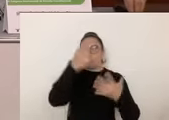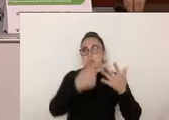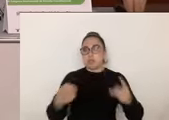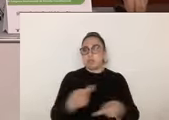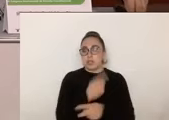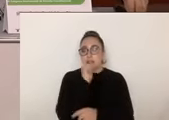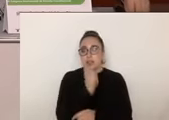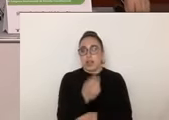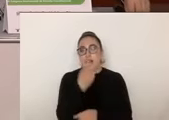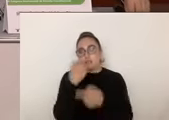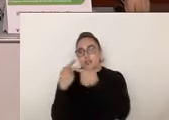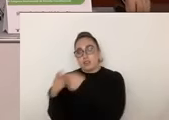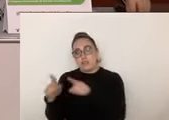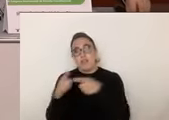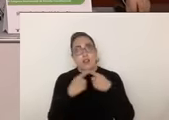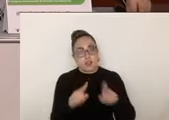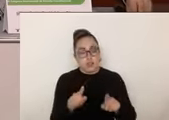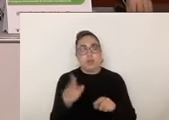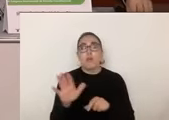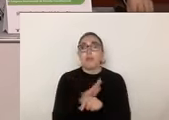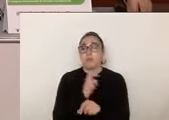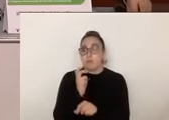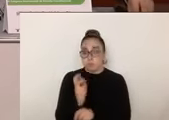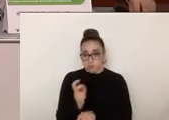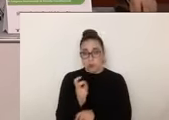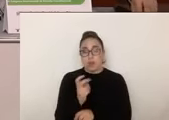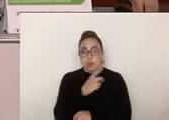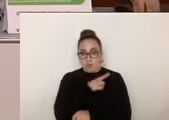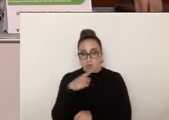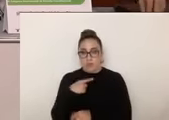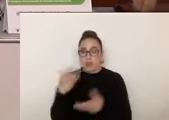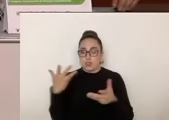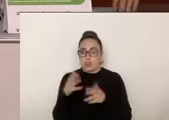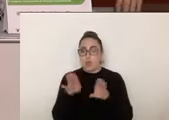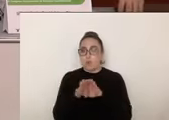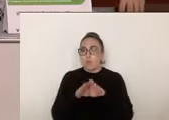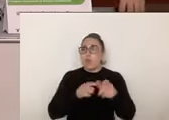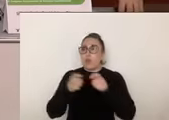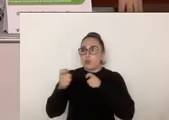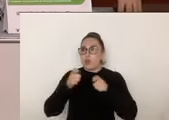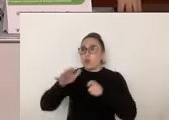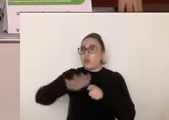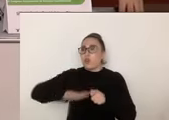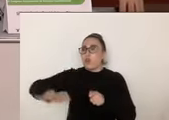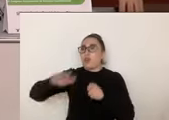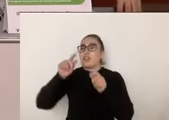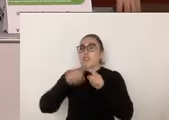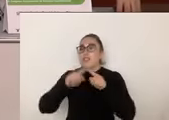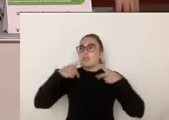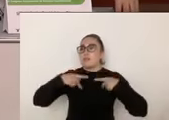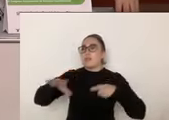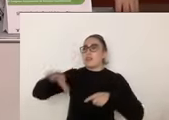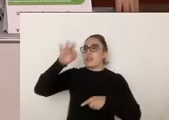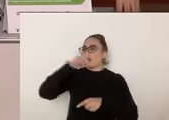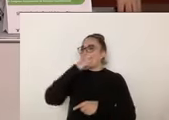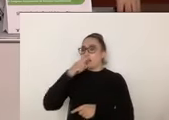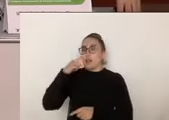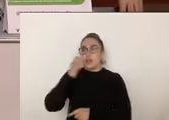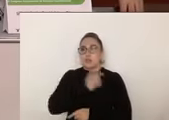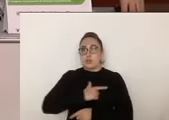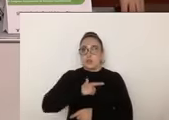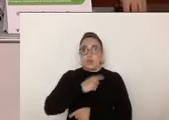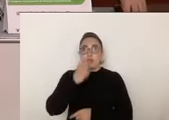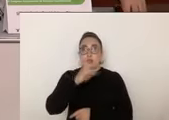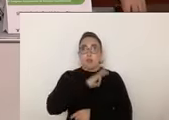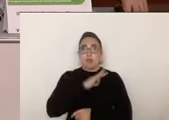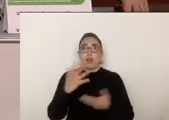eso además tendría una posibilidad de control democrático que nos empoderaría a la ciudadanía también para exigir mejoras